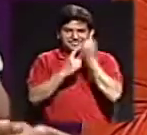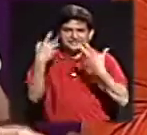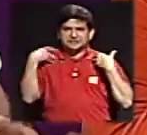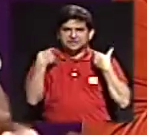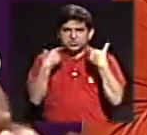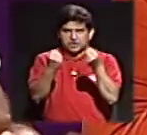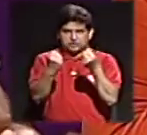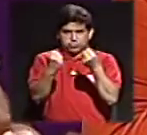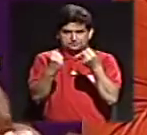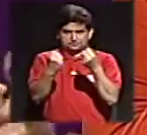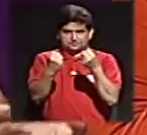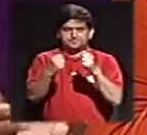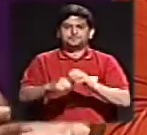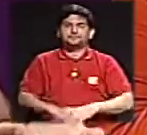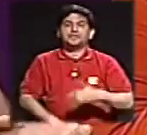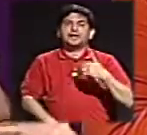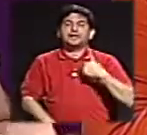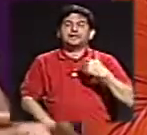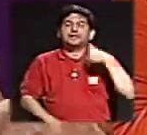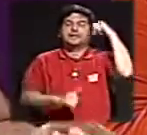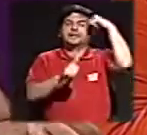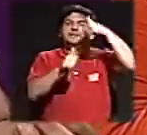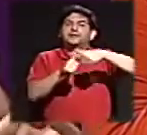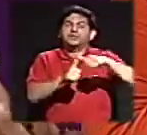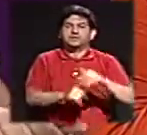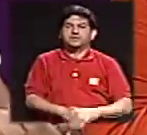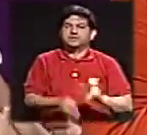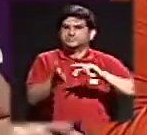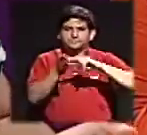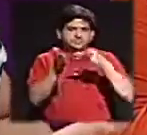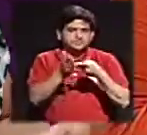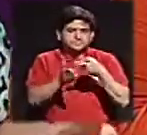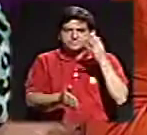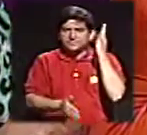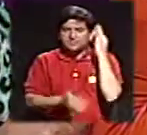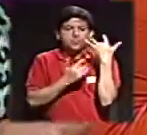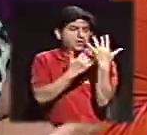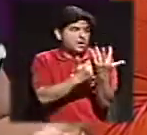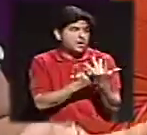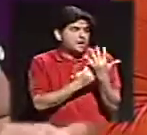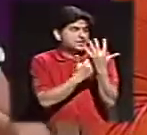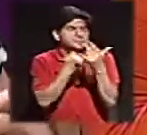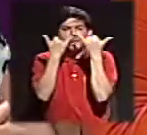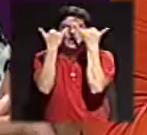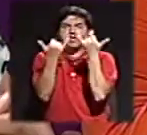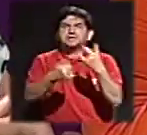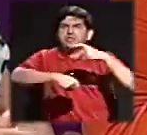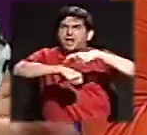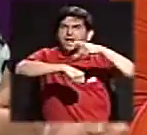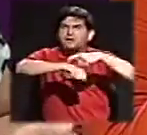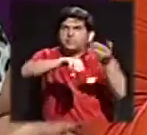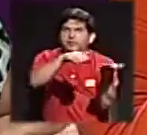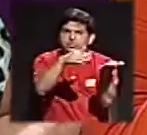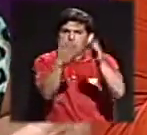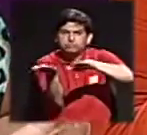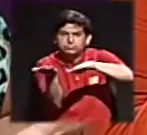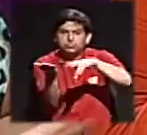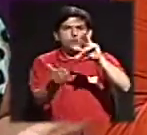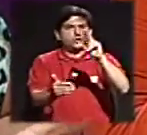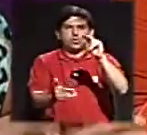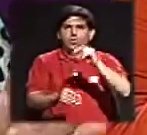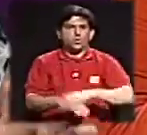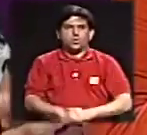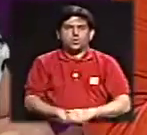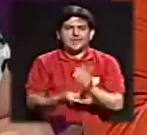salud, ¿verdad? Tenemos que tener en cuenta que no es que la señora tiene que esperarse hasta que ya se está muriendo, podemos